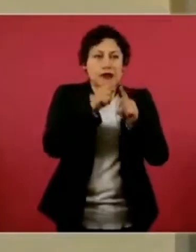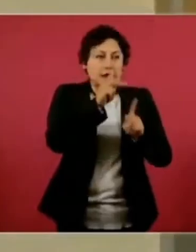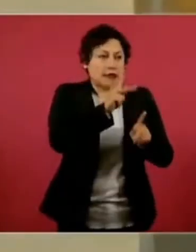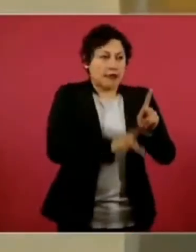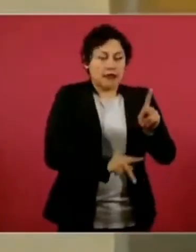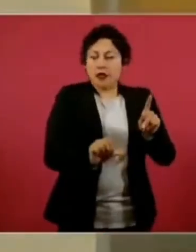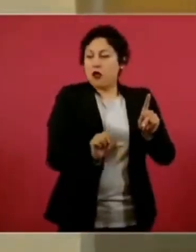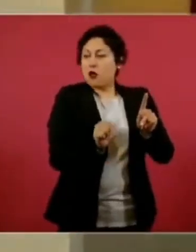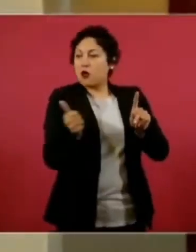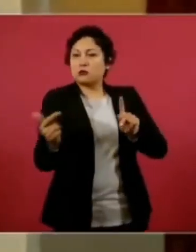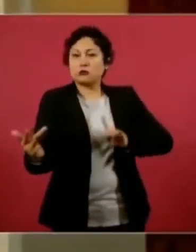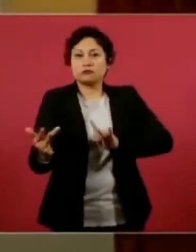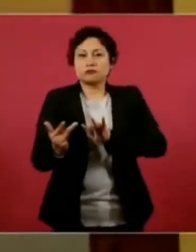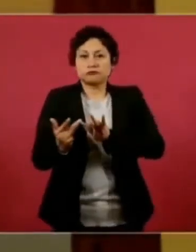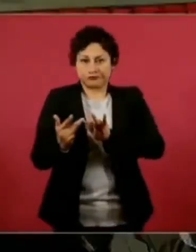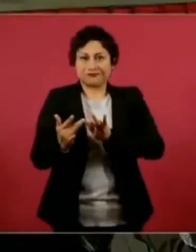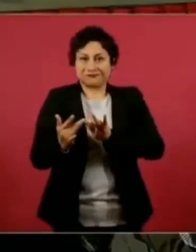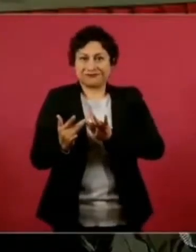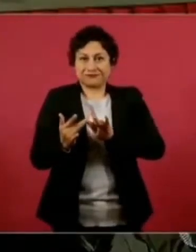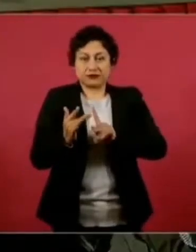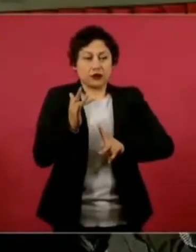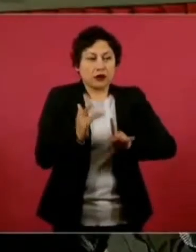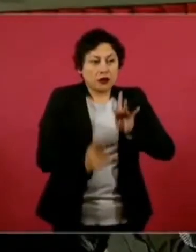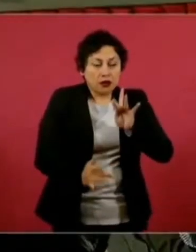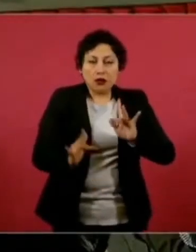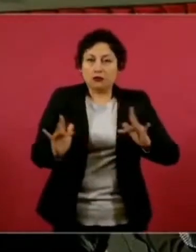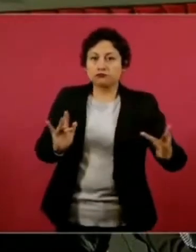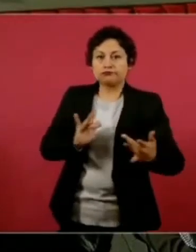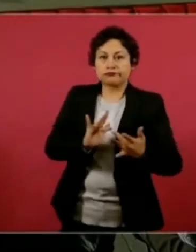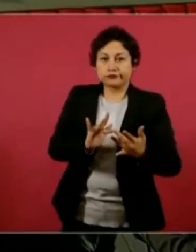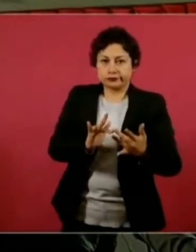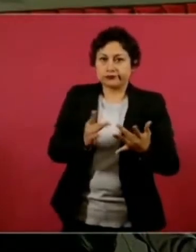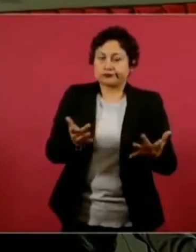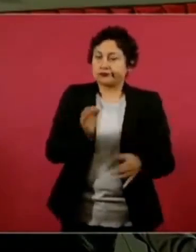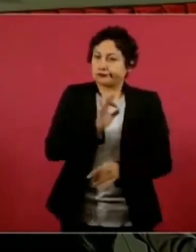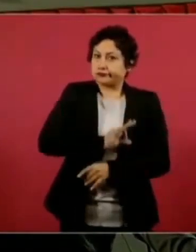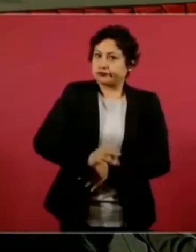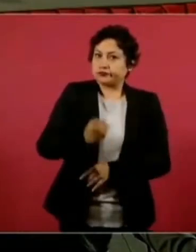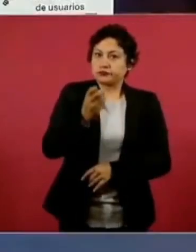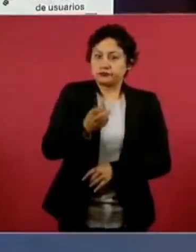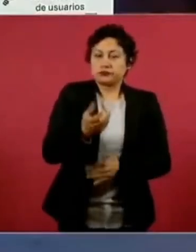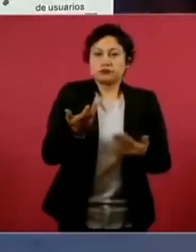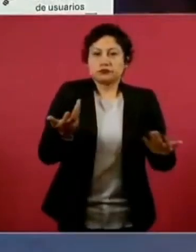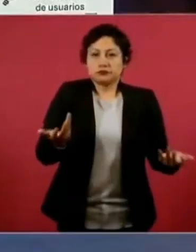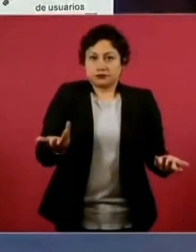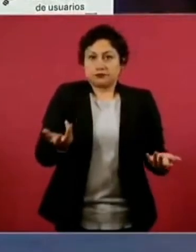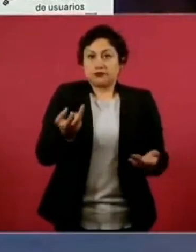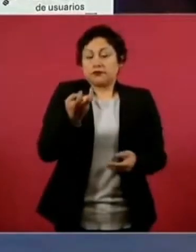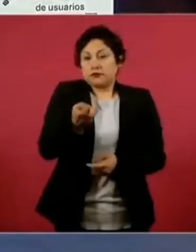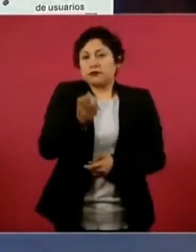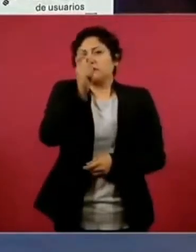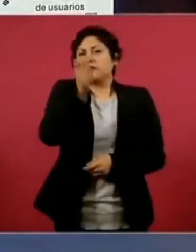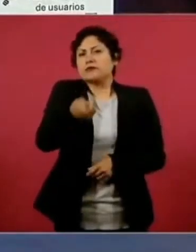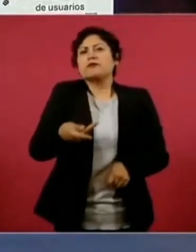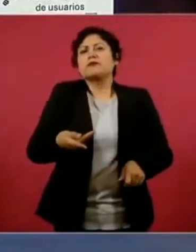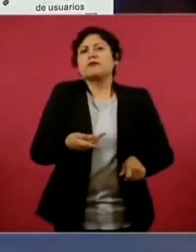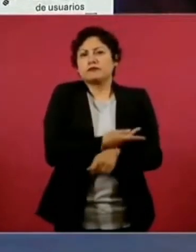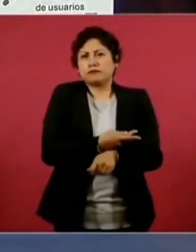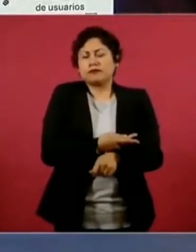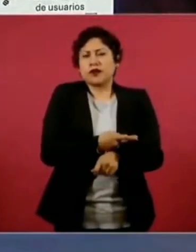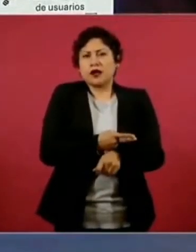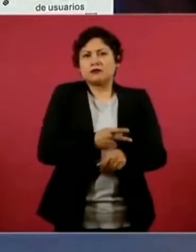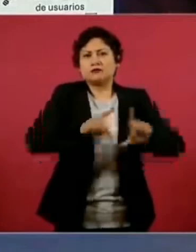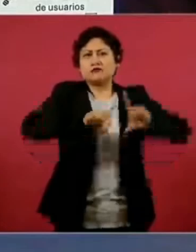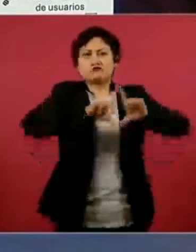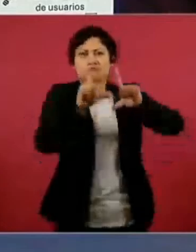seguir abasteciendo la energía eléctrica al centro de consumo. De tal manera que hay redundancias, hay diferentes caminos para llevar